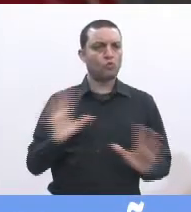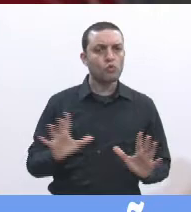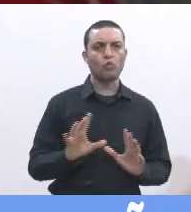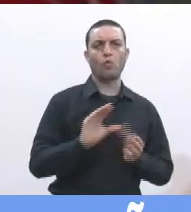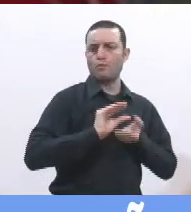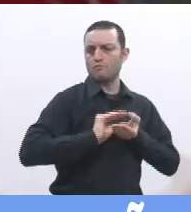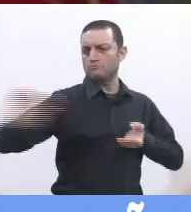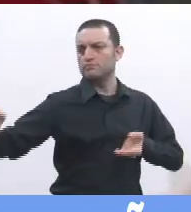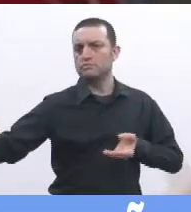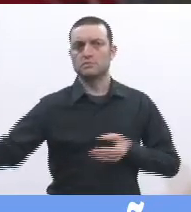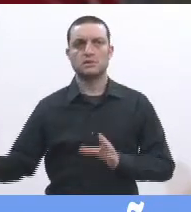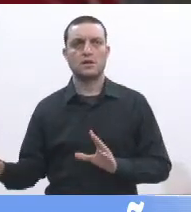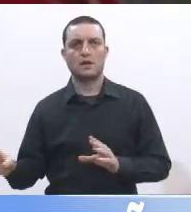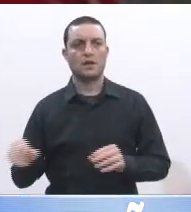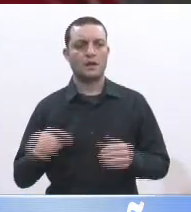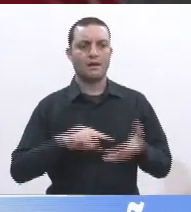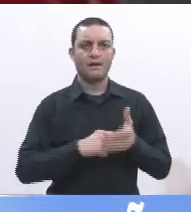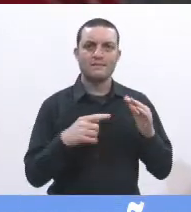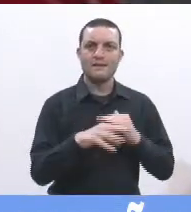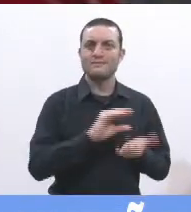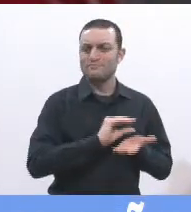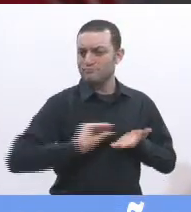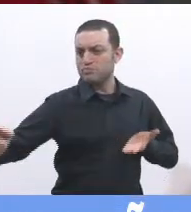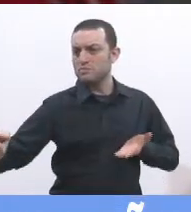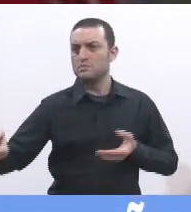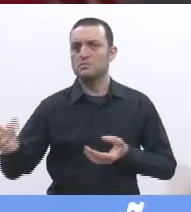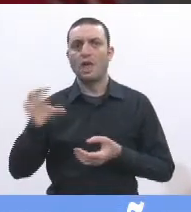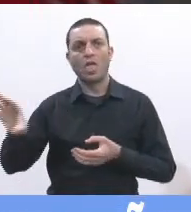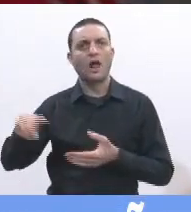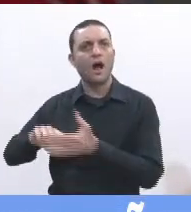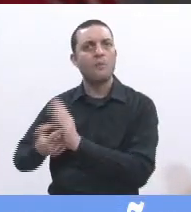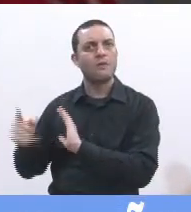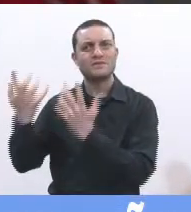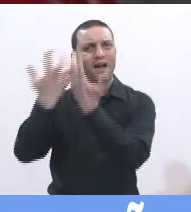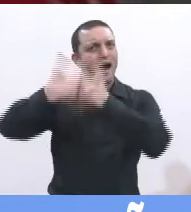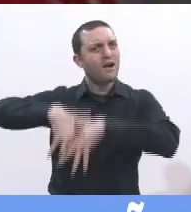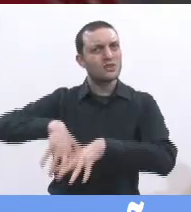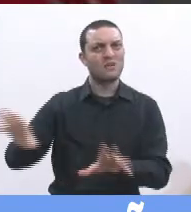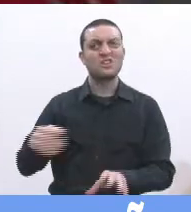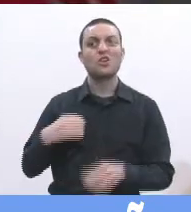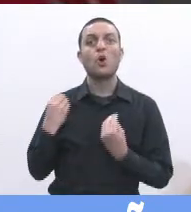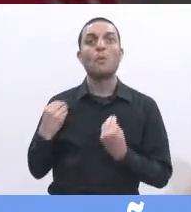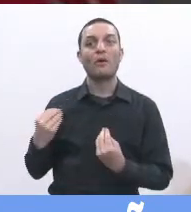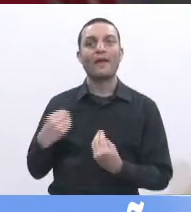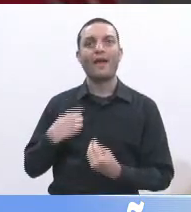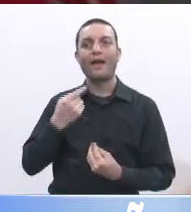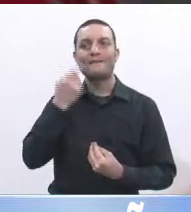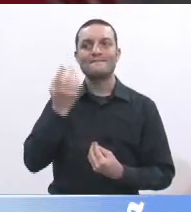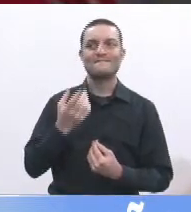Segundo, le saco los recursos a ese distrito y se los doy automáticamente al que más me